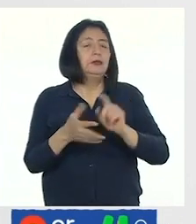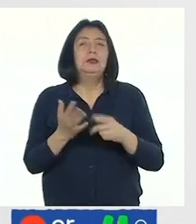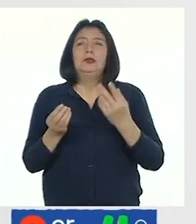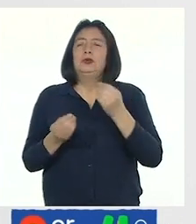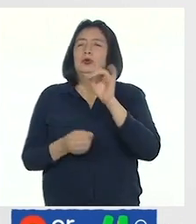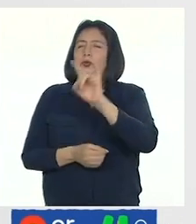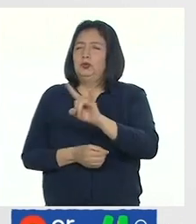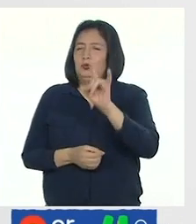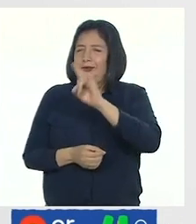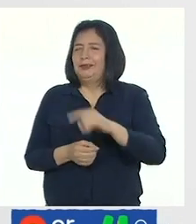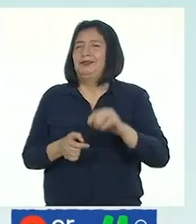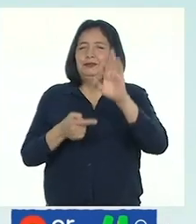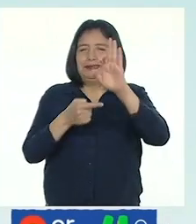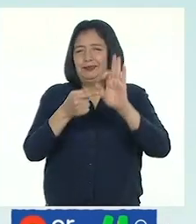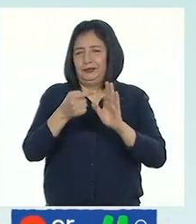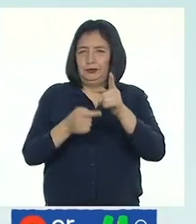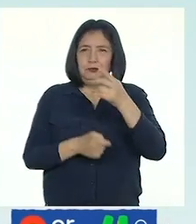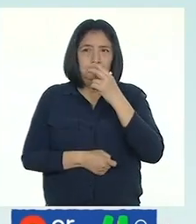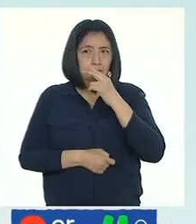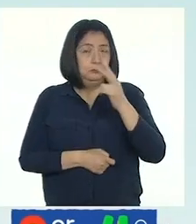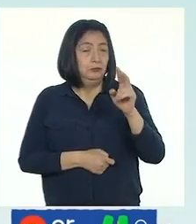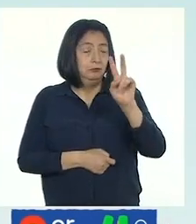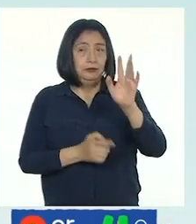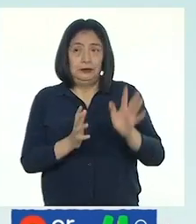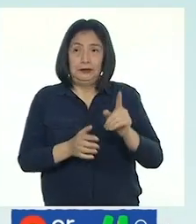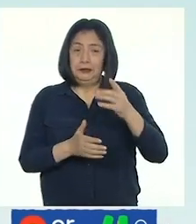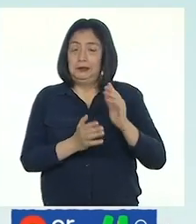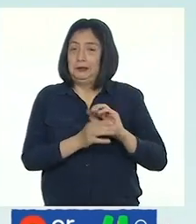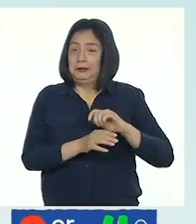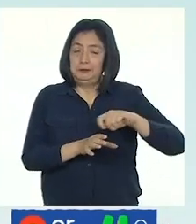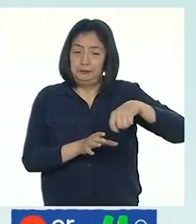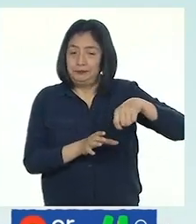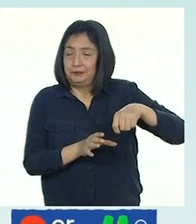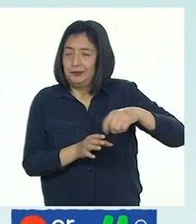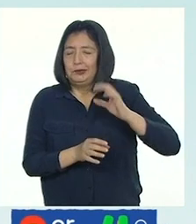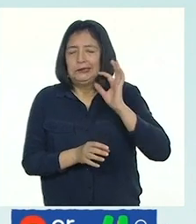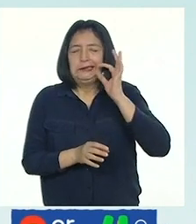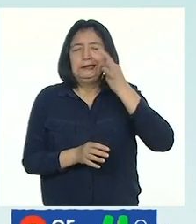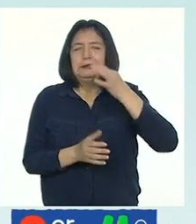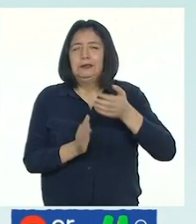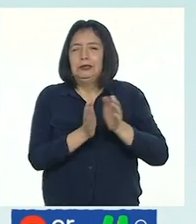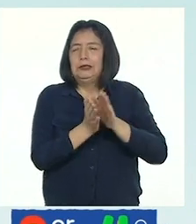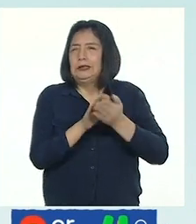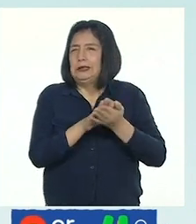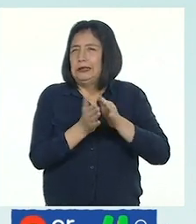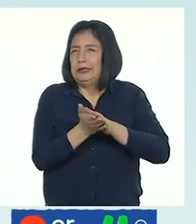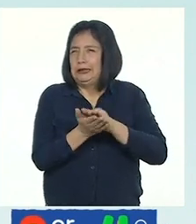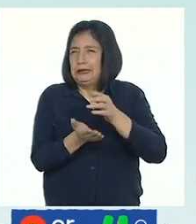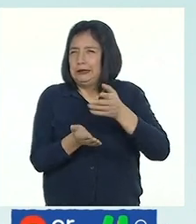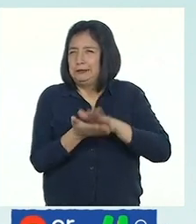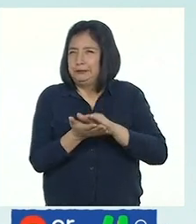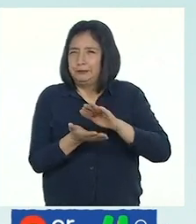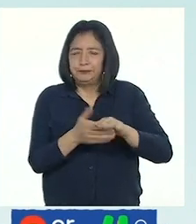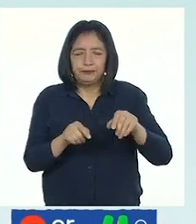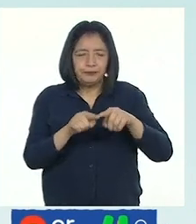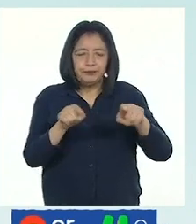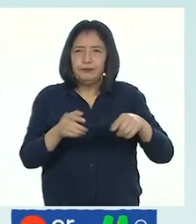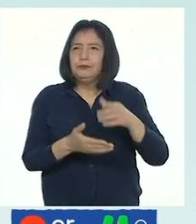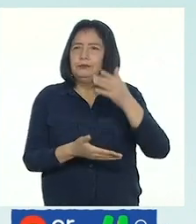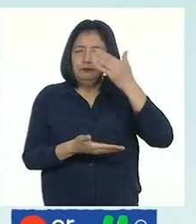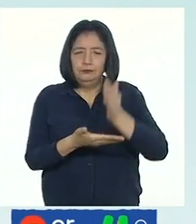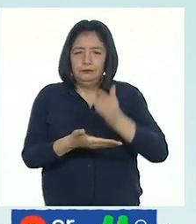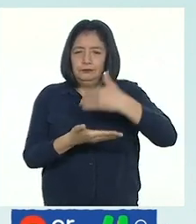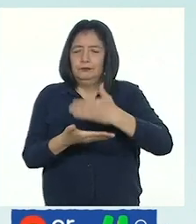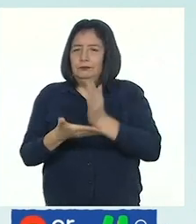donde usen las fracciones. Vera ha preparado una riquísima causa lalimeña y lo dividió en